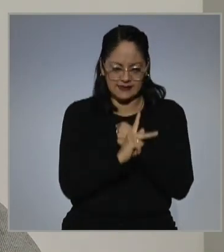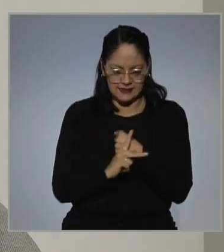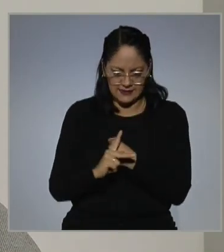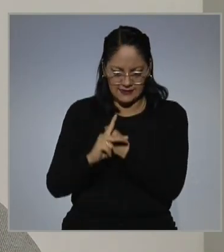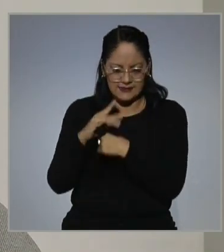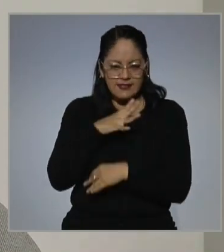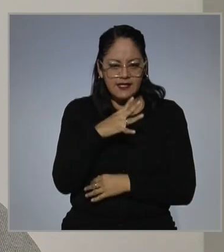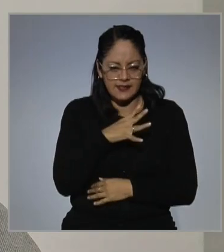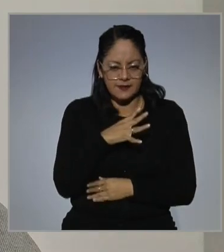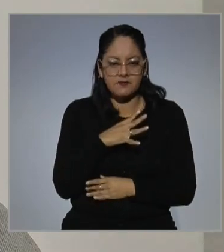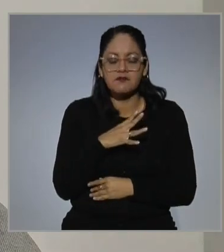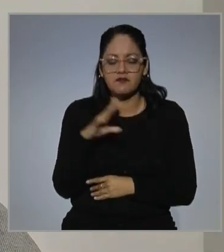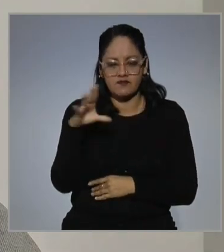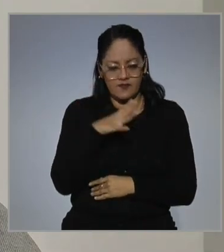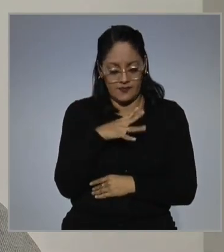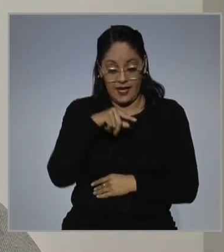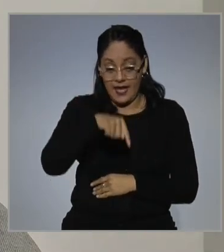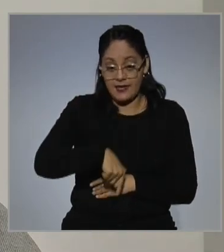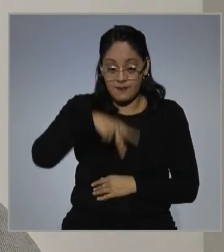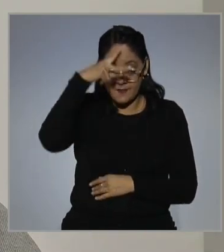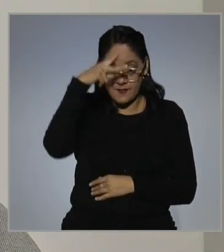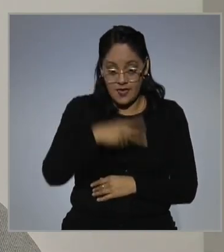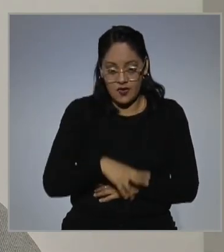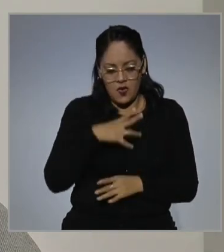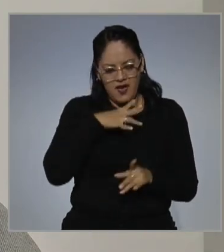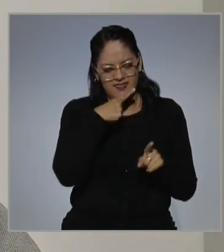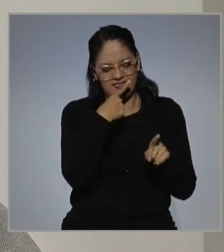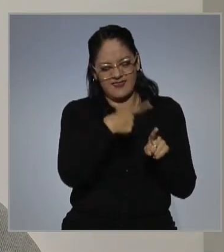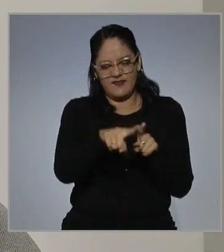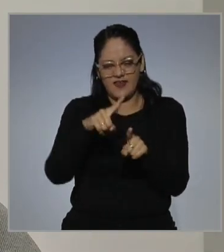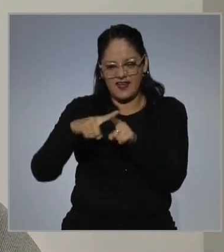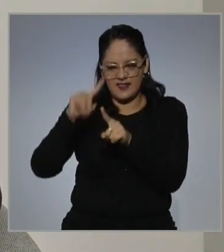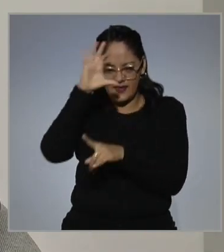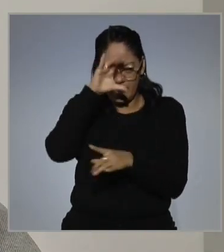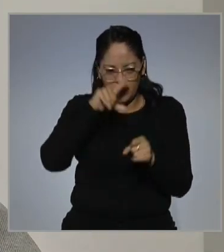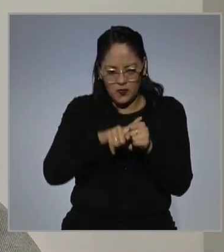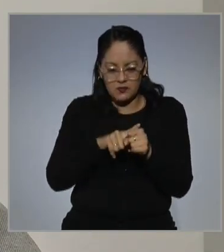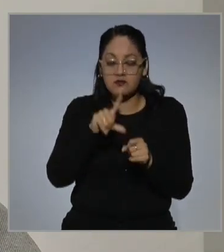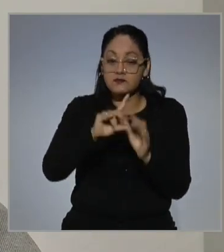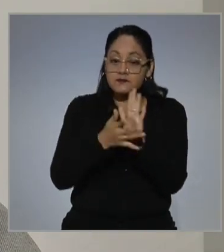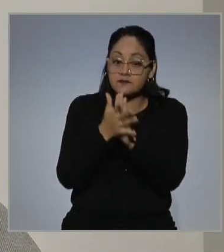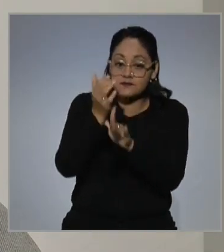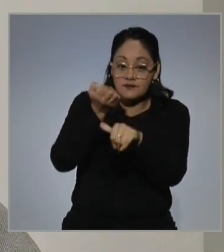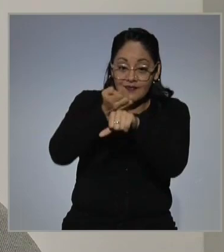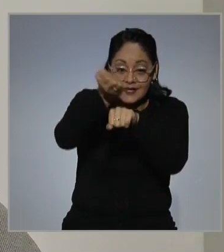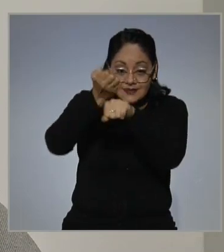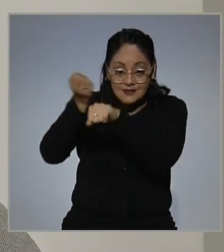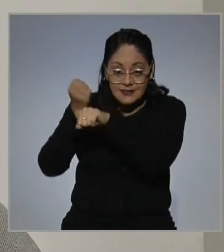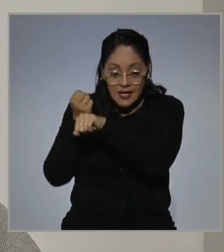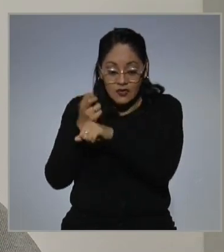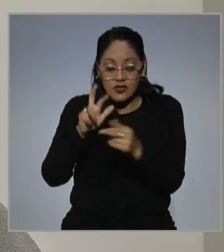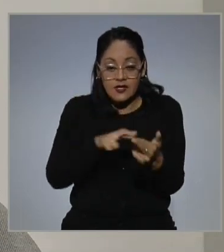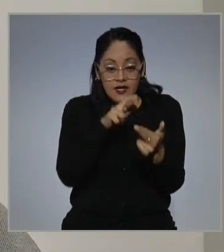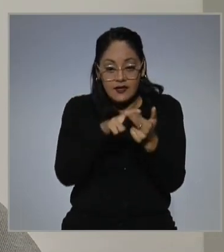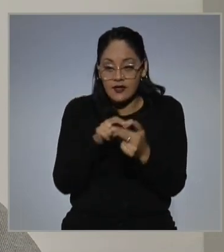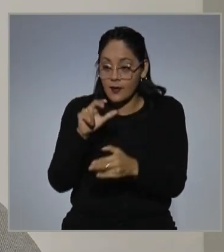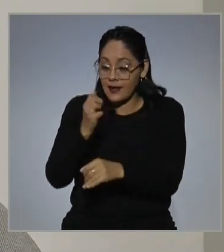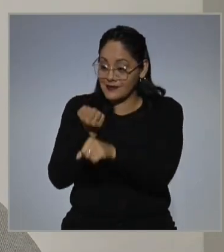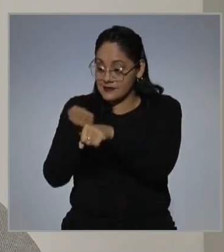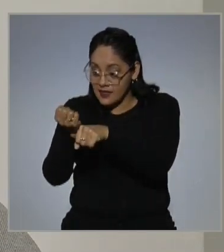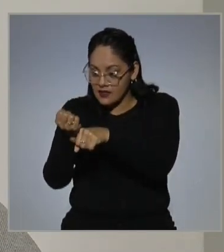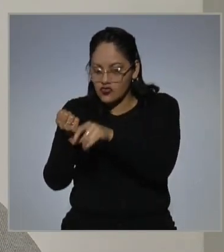diversidad cultural que tiene nuestro país. Tú vas a un estado, a distintas regiones y parece otro